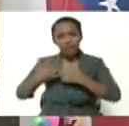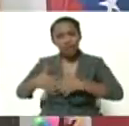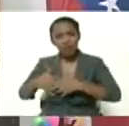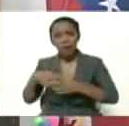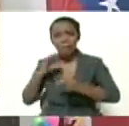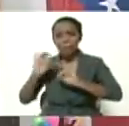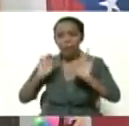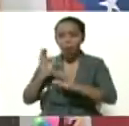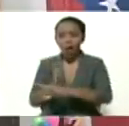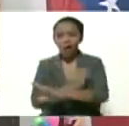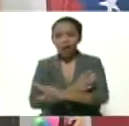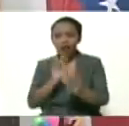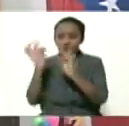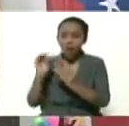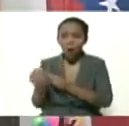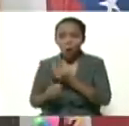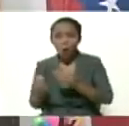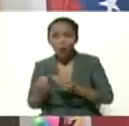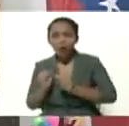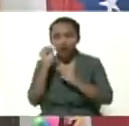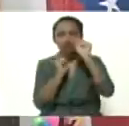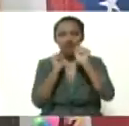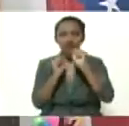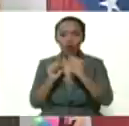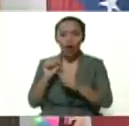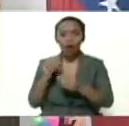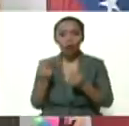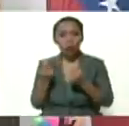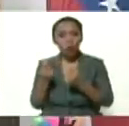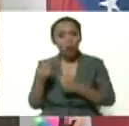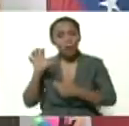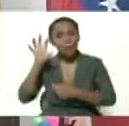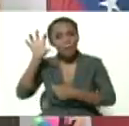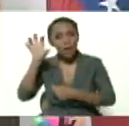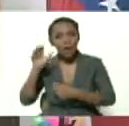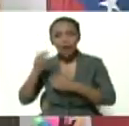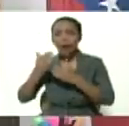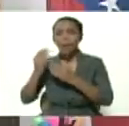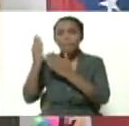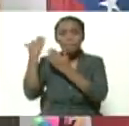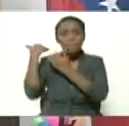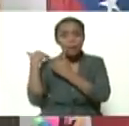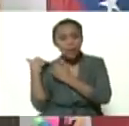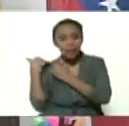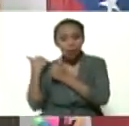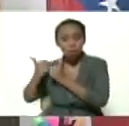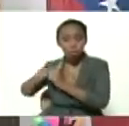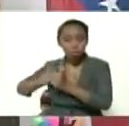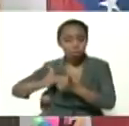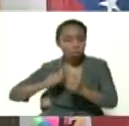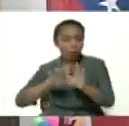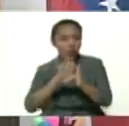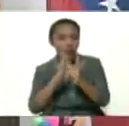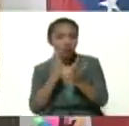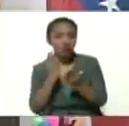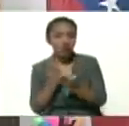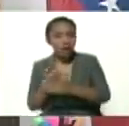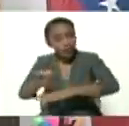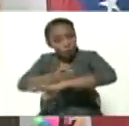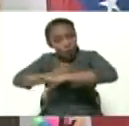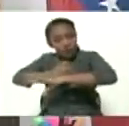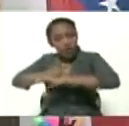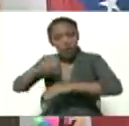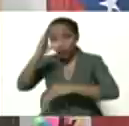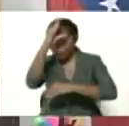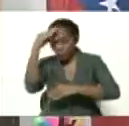mecanismos para que los motores económicos del país, pese a la persecución mundial del gobierno de Estados